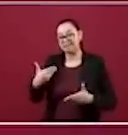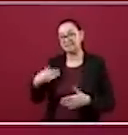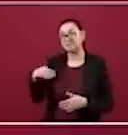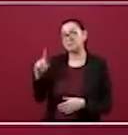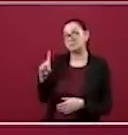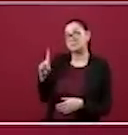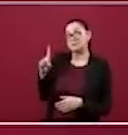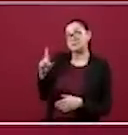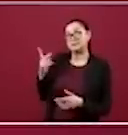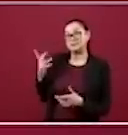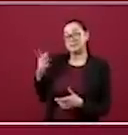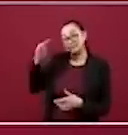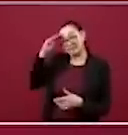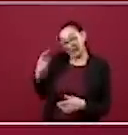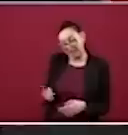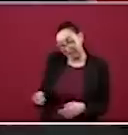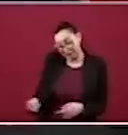para que en vez de 10 años